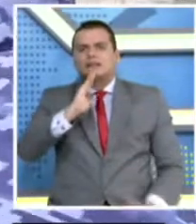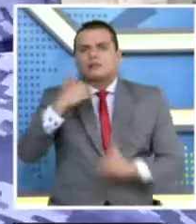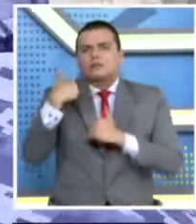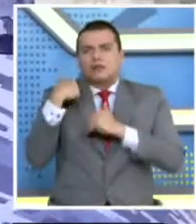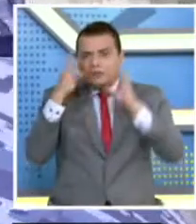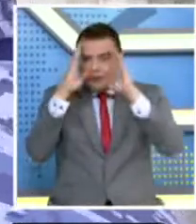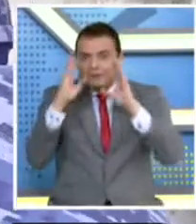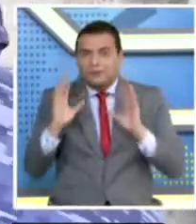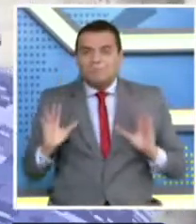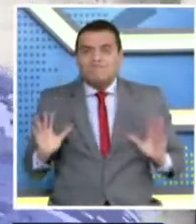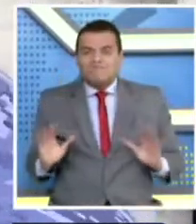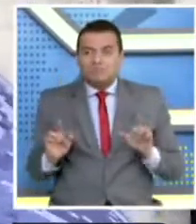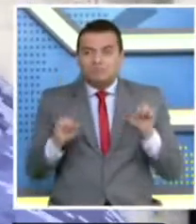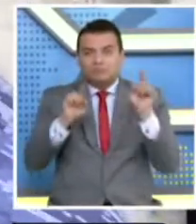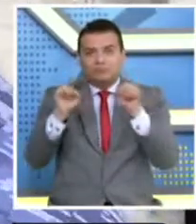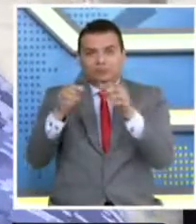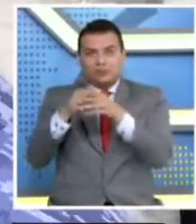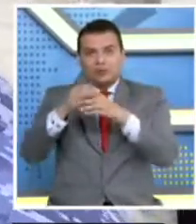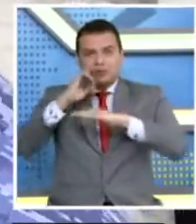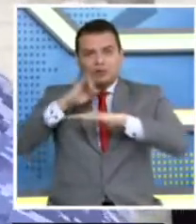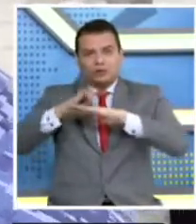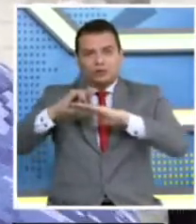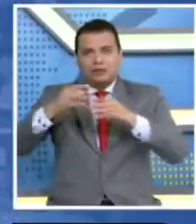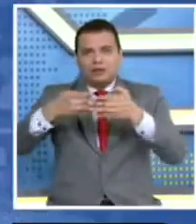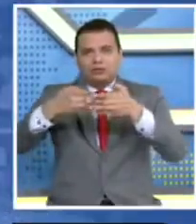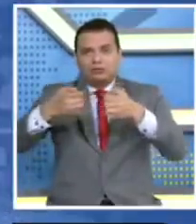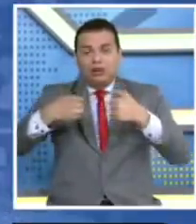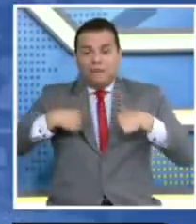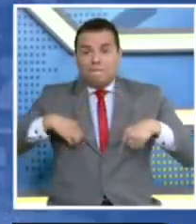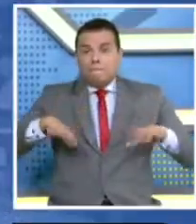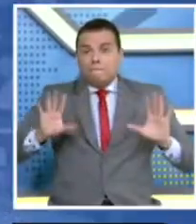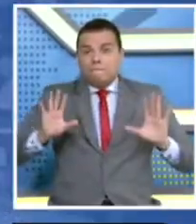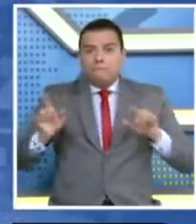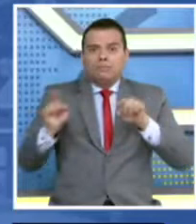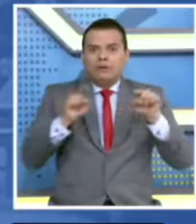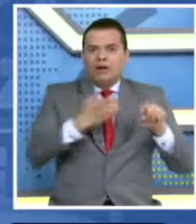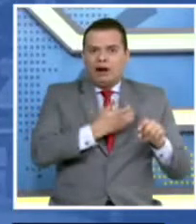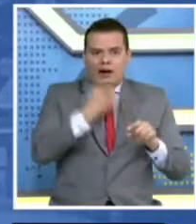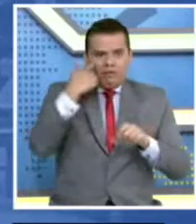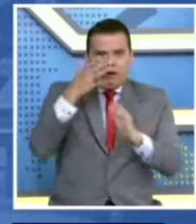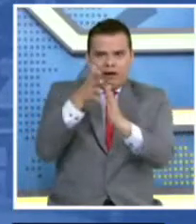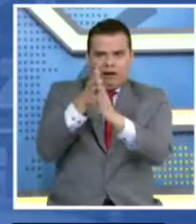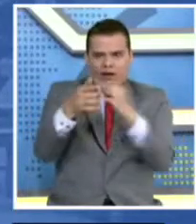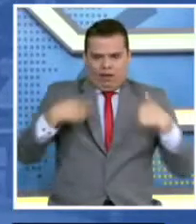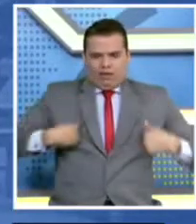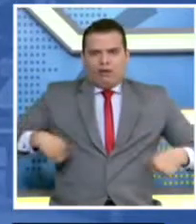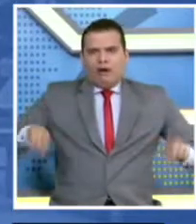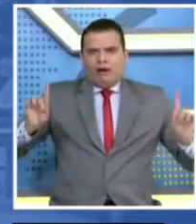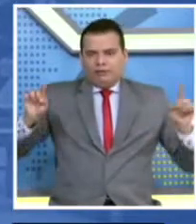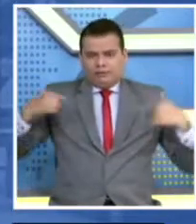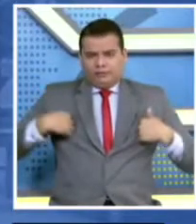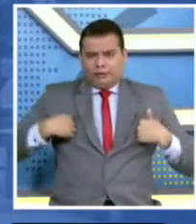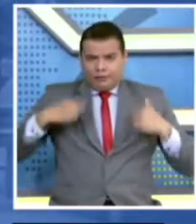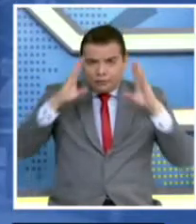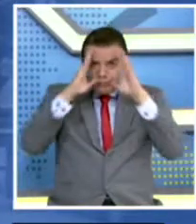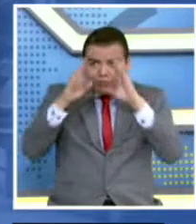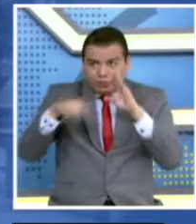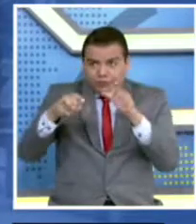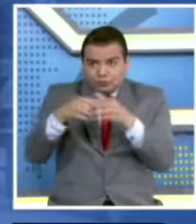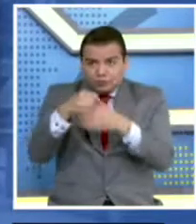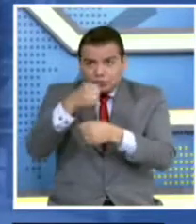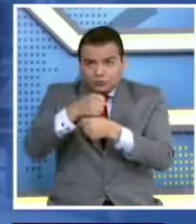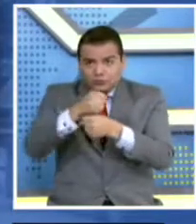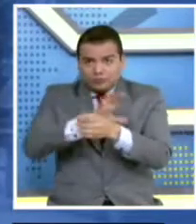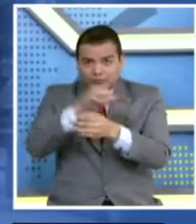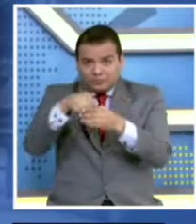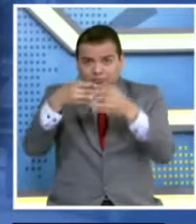esta emergencia. Por un lado, el INPEC ha guardado silencio y por el otro, el alcalde de Cali ha dicho que no es de su competencia la atención de la población